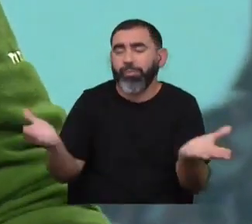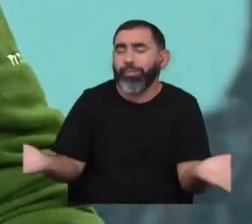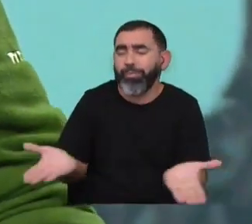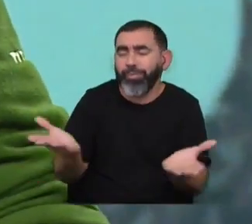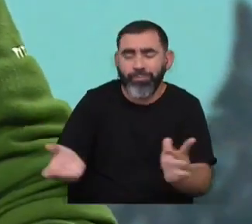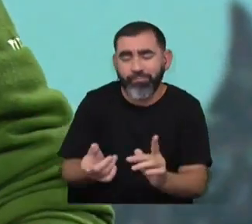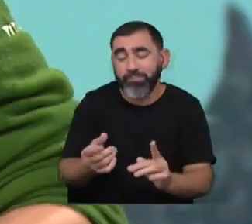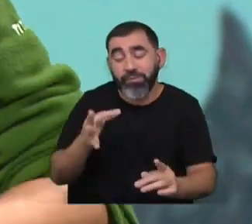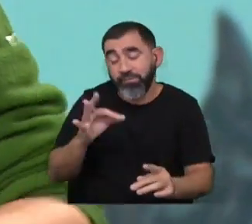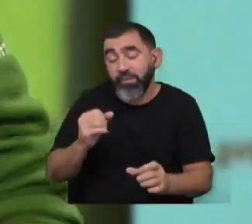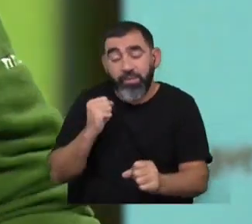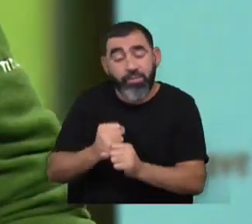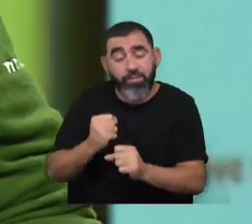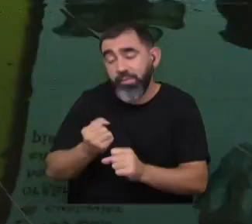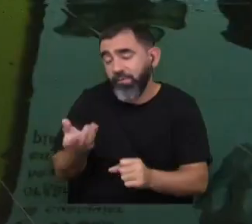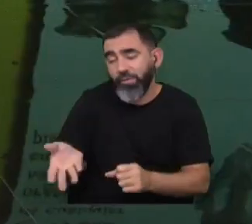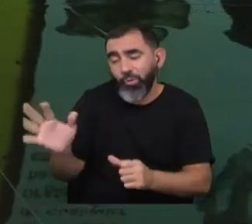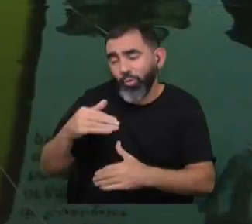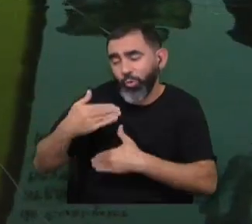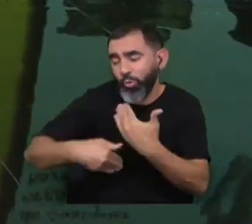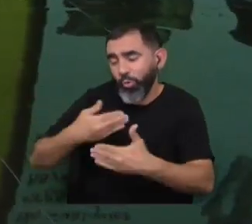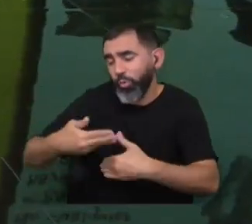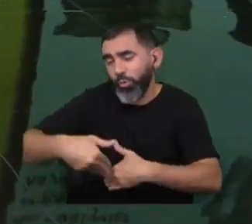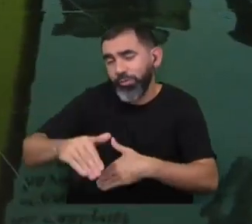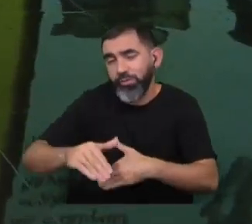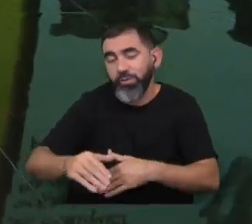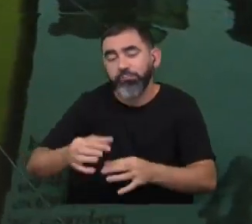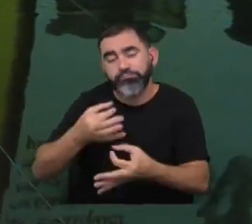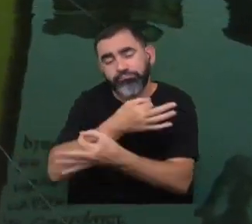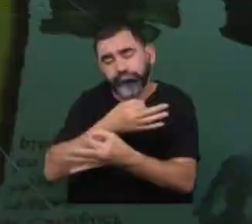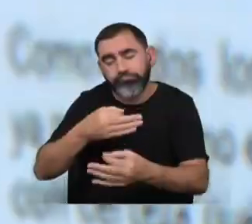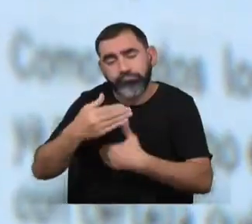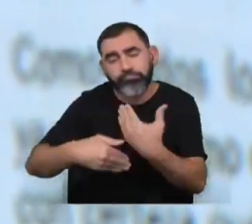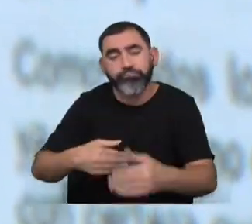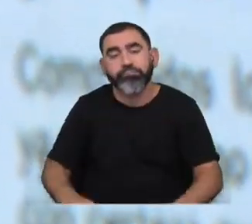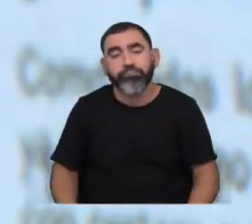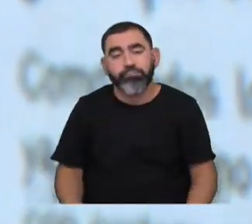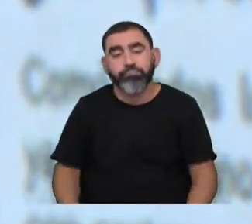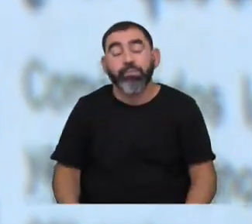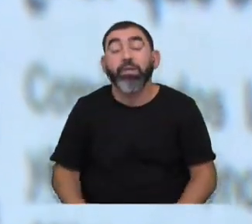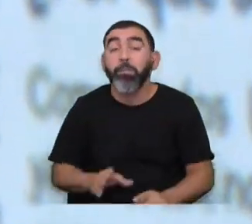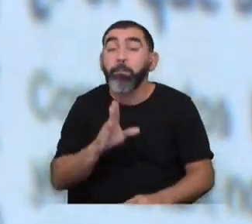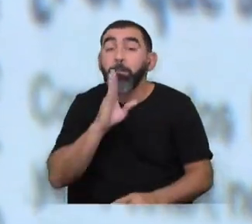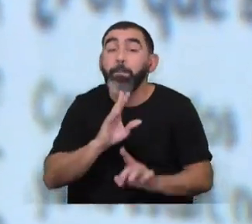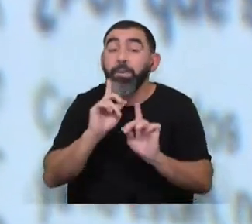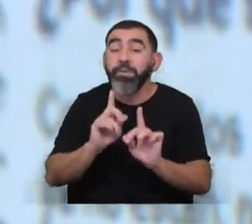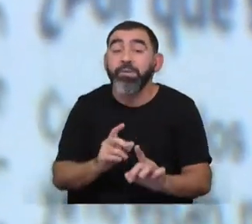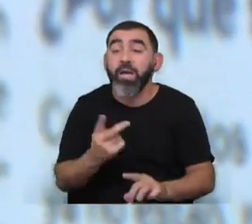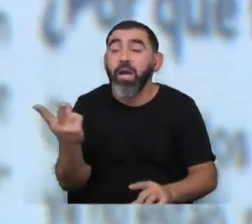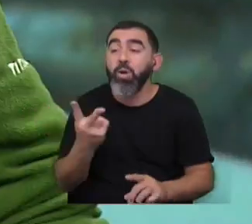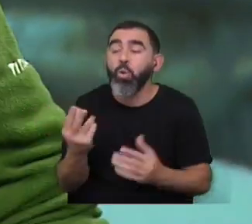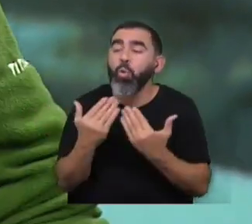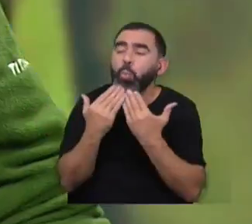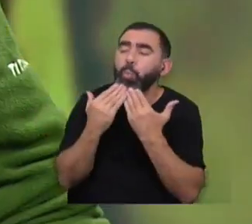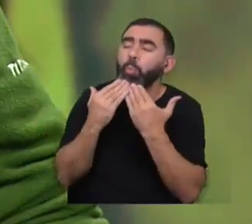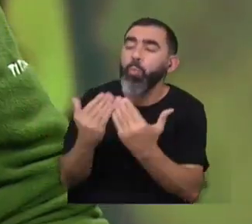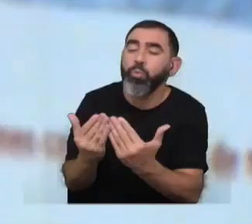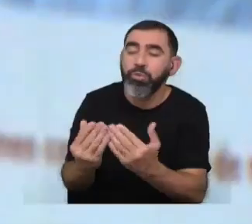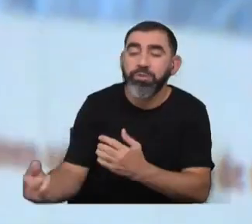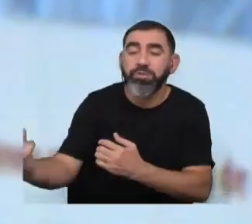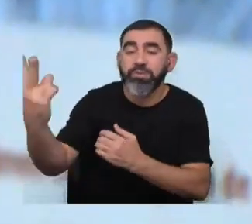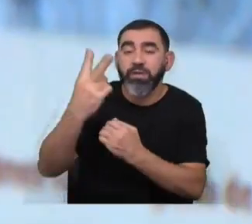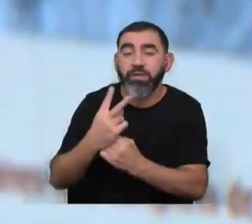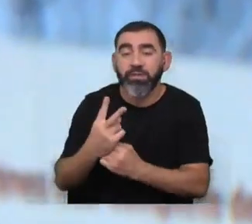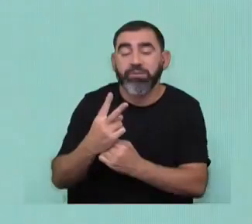entusiasmando. Ellos se entusiasman solos y son muy prolíficos. Y muy paciente. Leo Lagos, Eduardo Ganga, muchas gracias